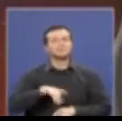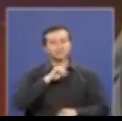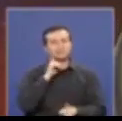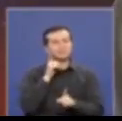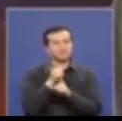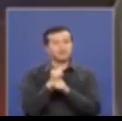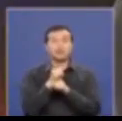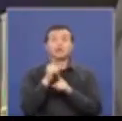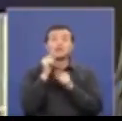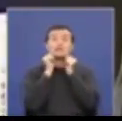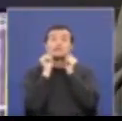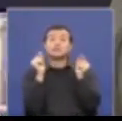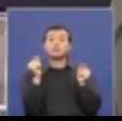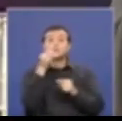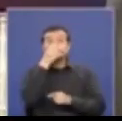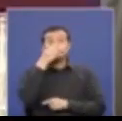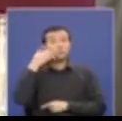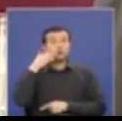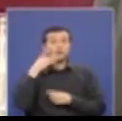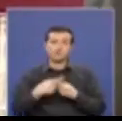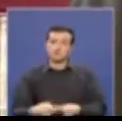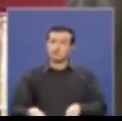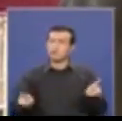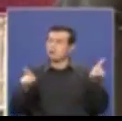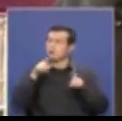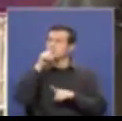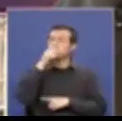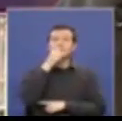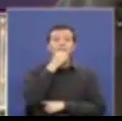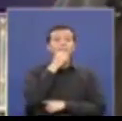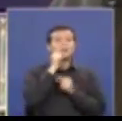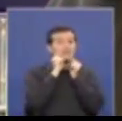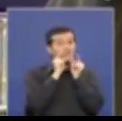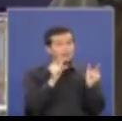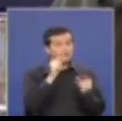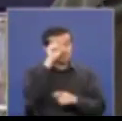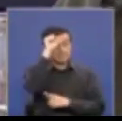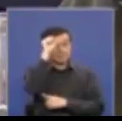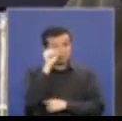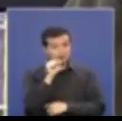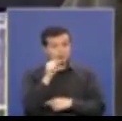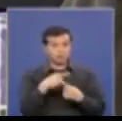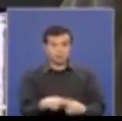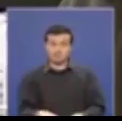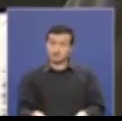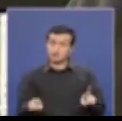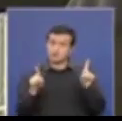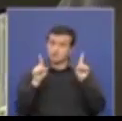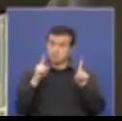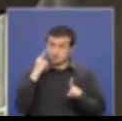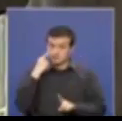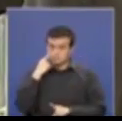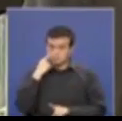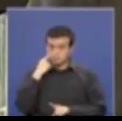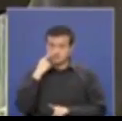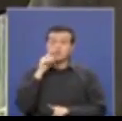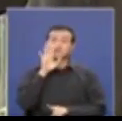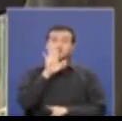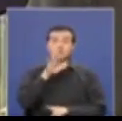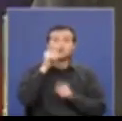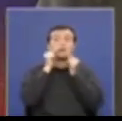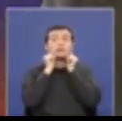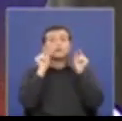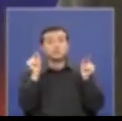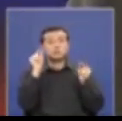Porque el Quichua de la Amazonía es distinto al Quichua de la Sierra. E incluso en la Sierra, el Quichua de Sierra Norte es diferente al Quichua